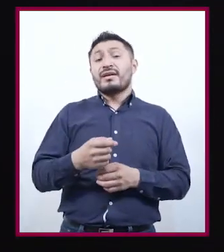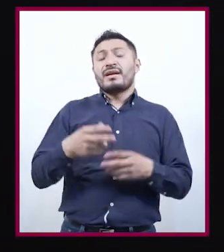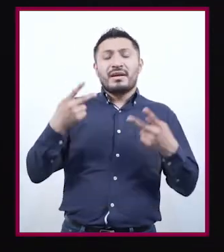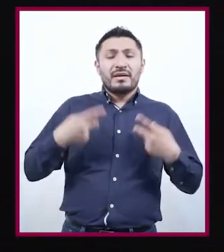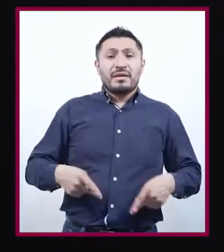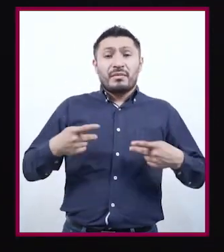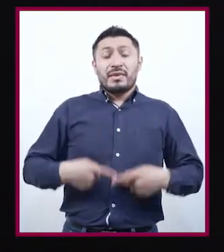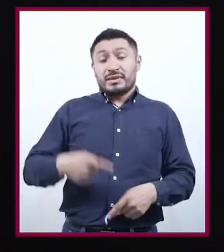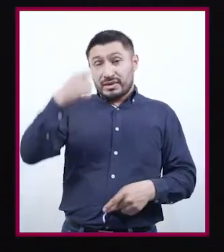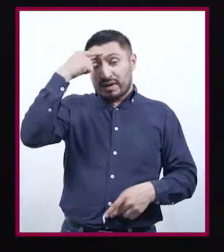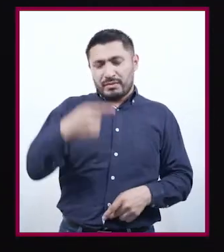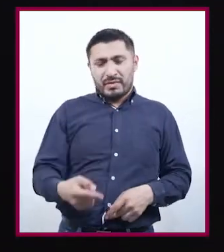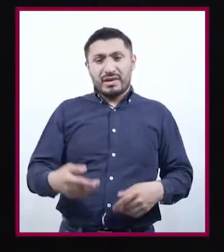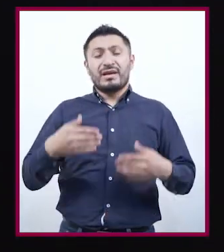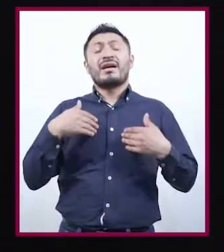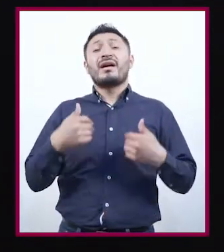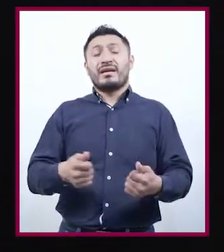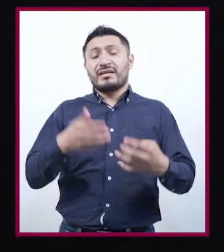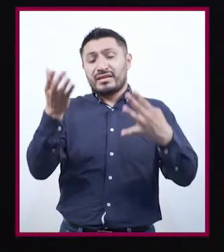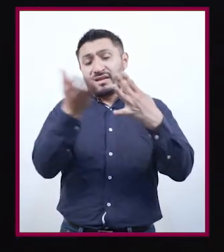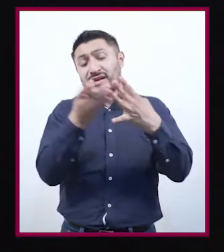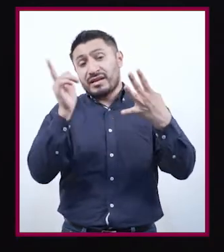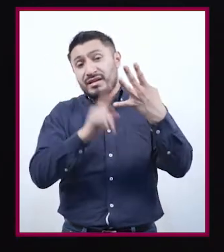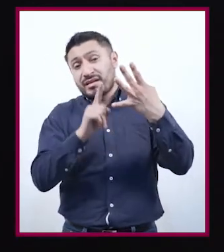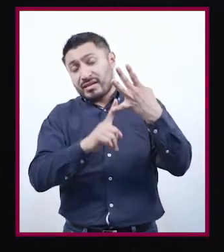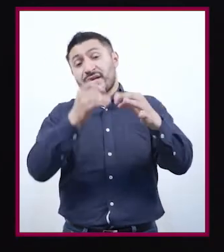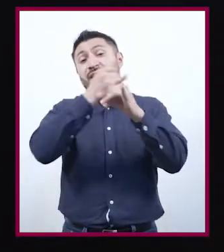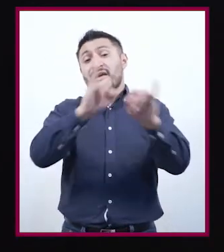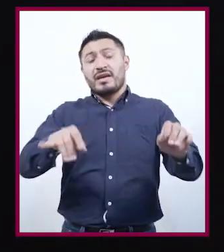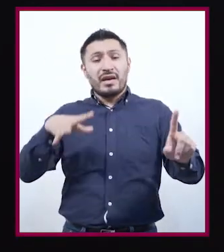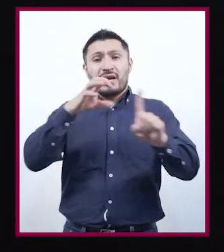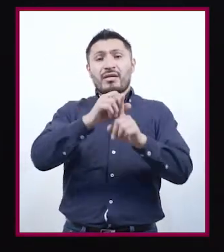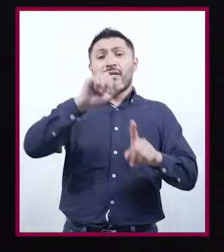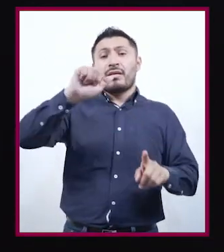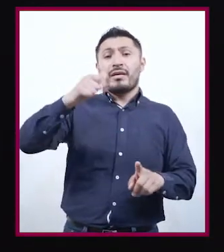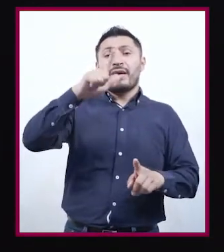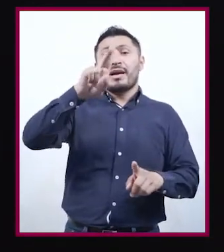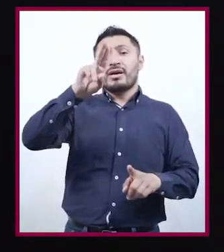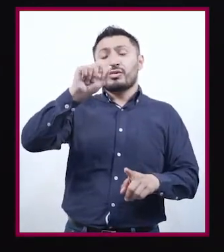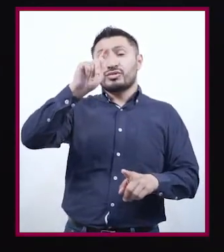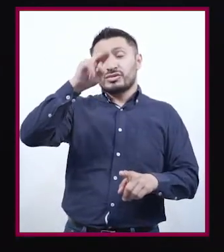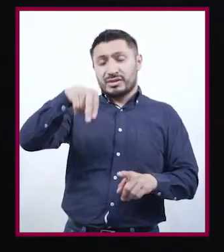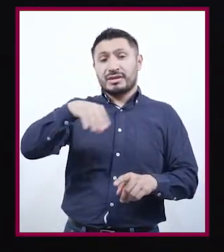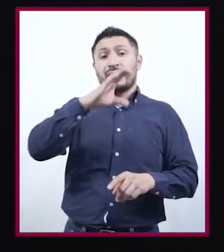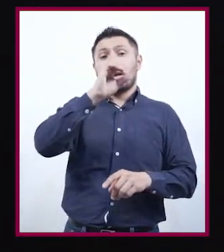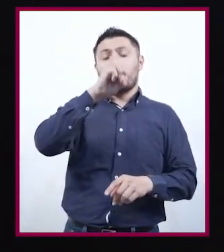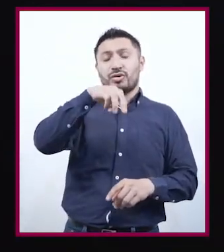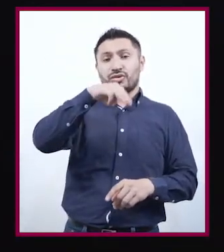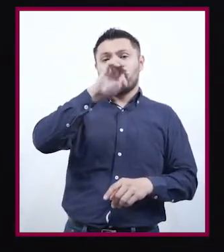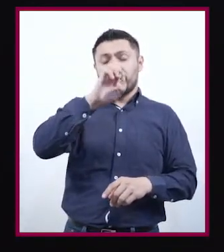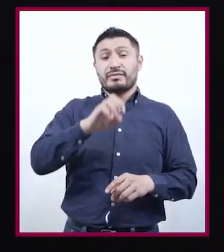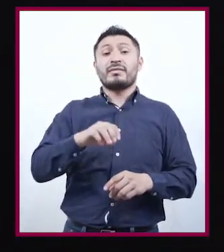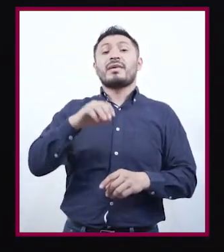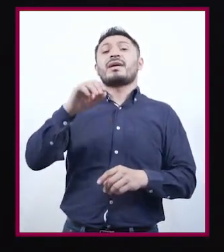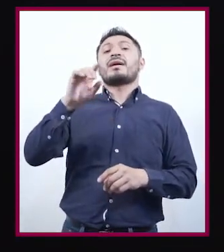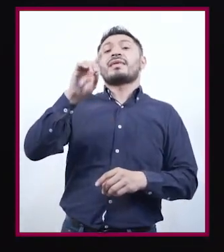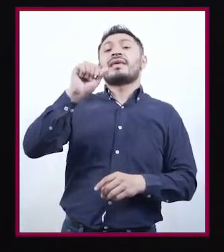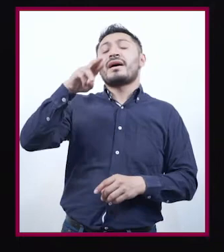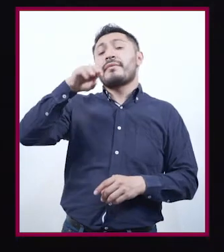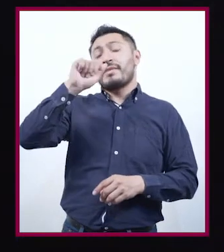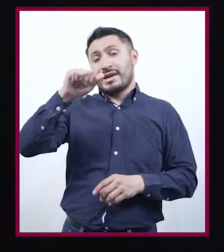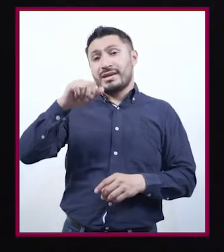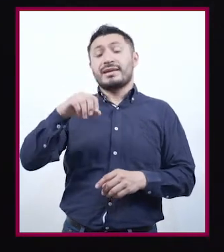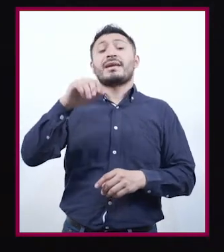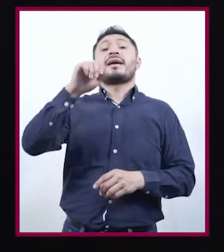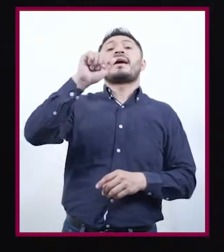para la consumación de la independencia, nuestra cuarta etapa, Agustín, Cosme, Damián de Iturbide y Arámbulo, quien, por